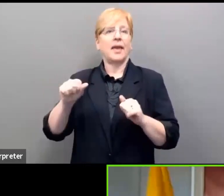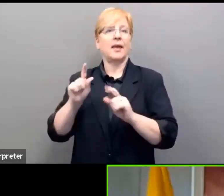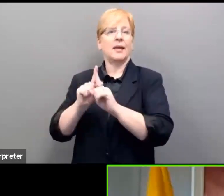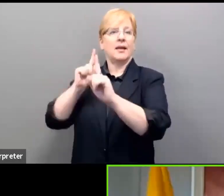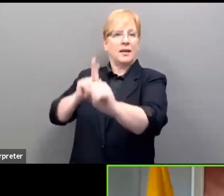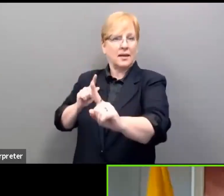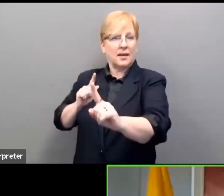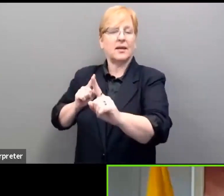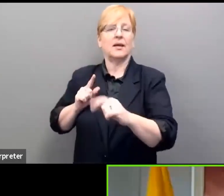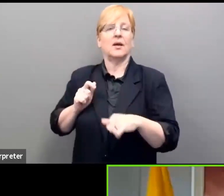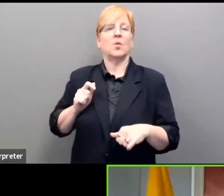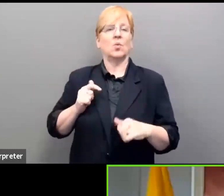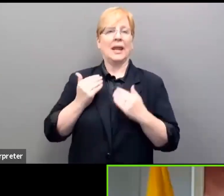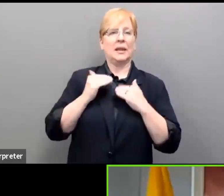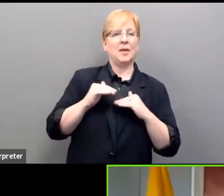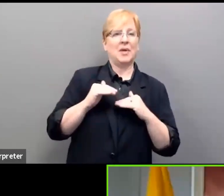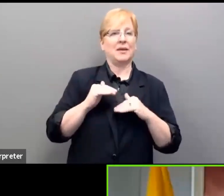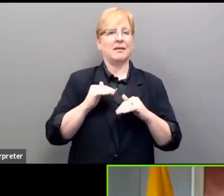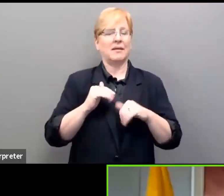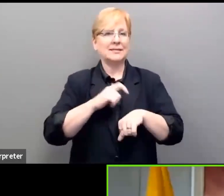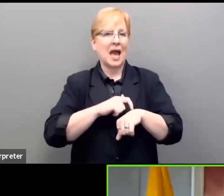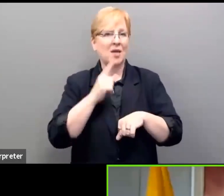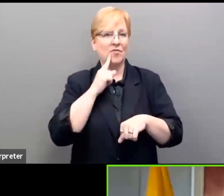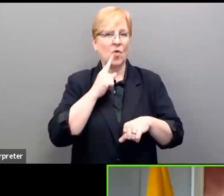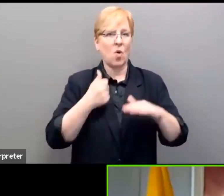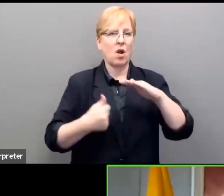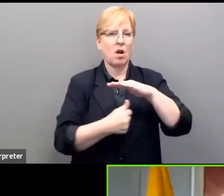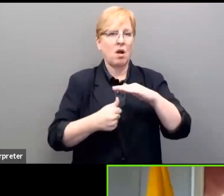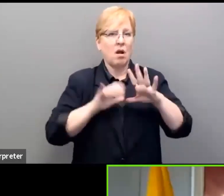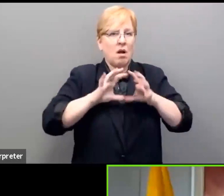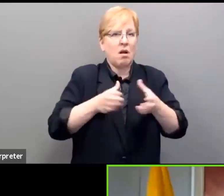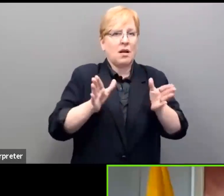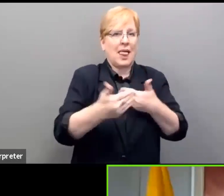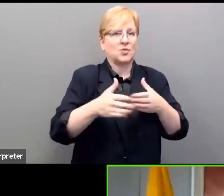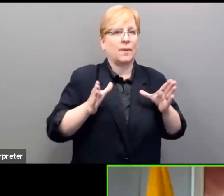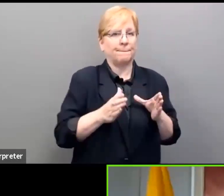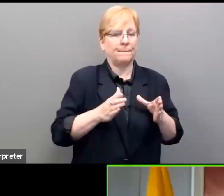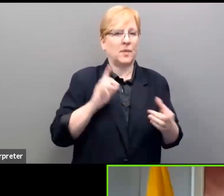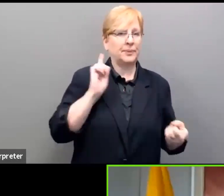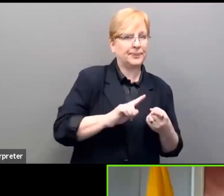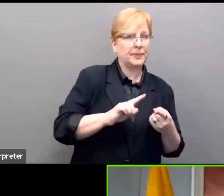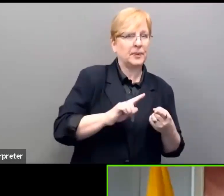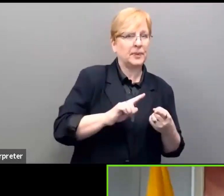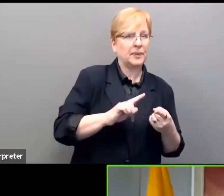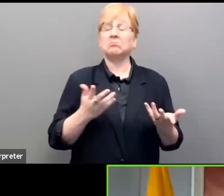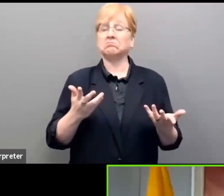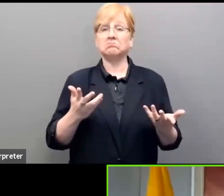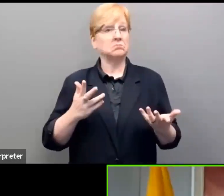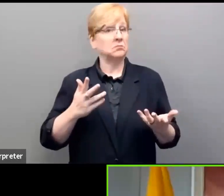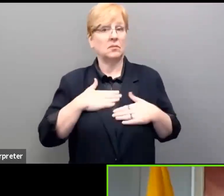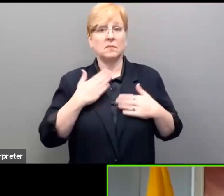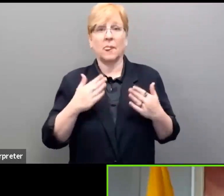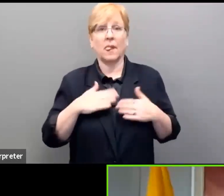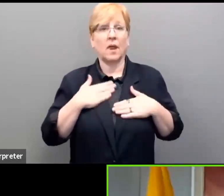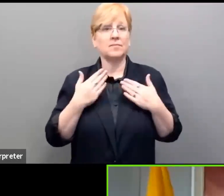en la política también se trata de reconocer que uno puede estar en exteriores, que podemos hacer distancia social